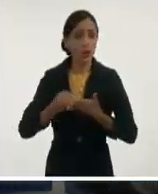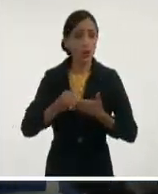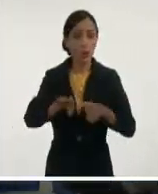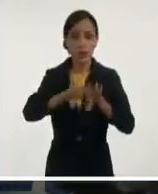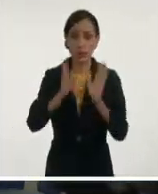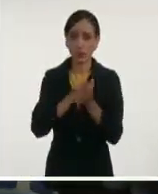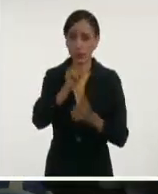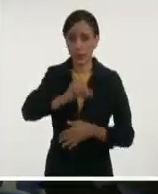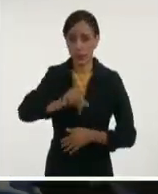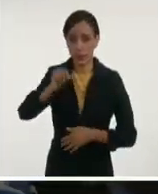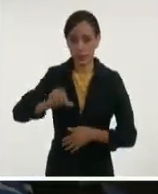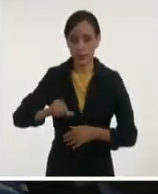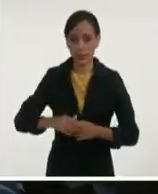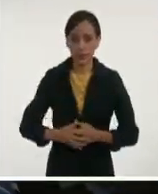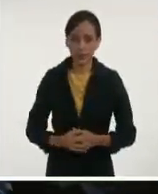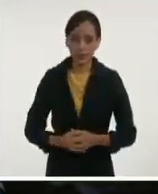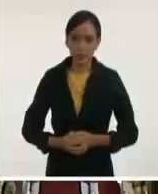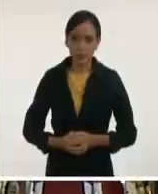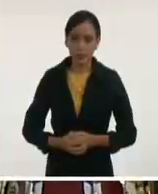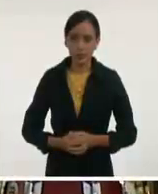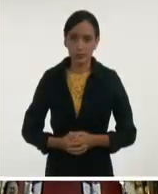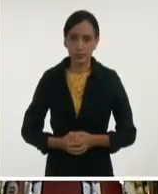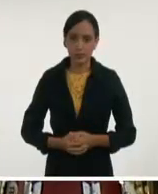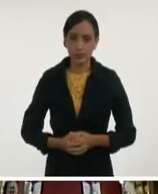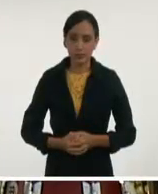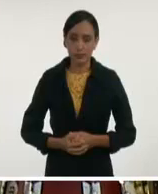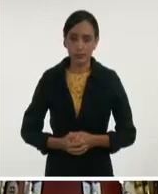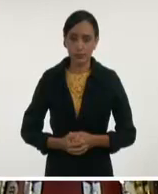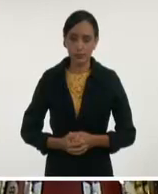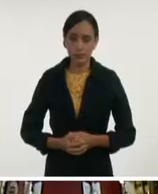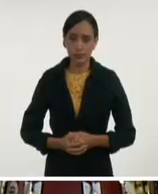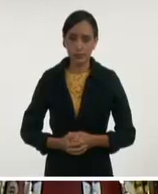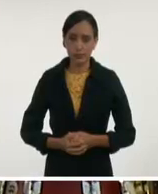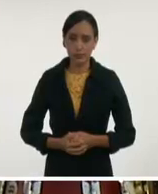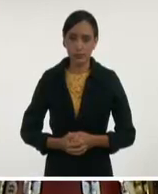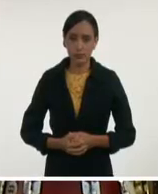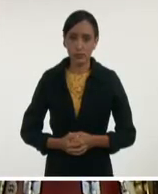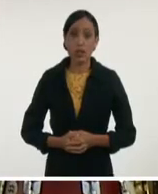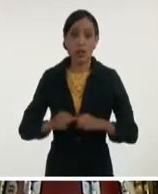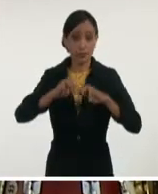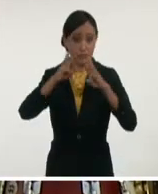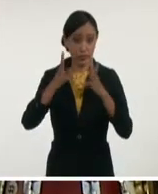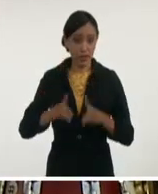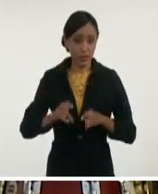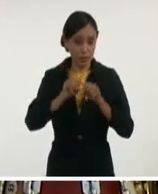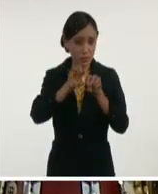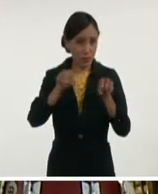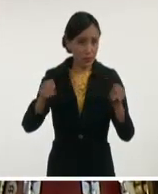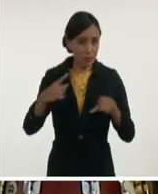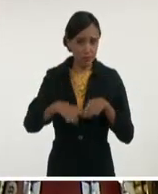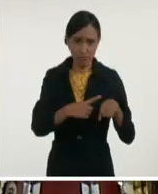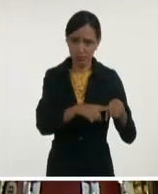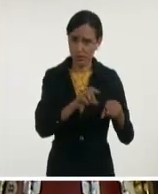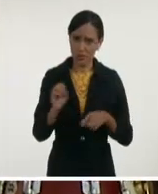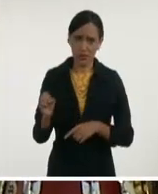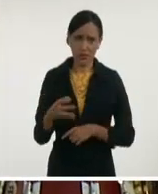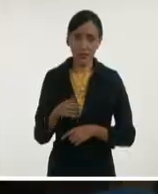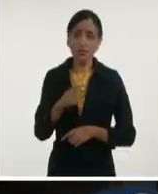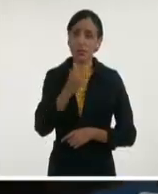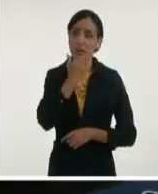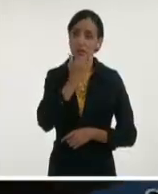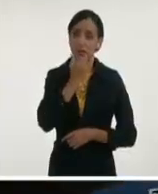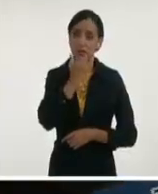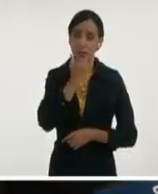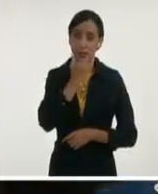Se fabricó la falsa realidad de Cuba, dijo, en escenarios virtuales que ha causado un daño inconmensurable al